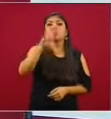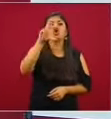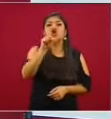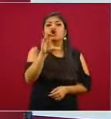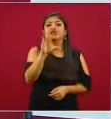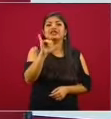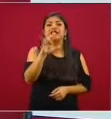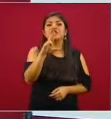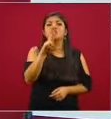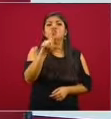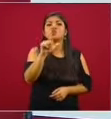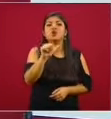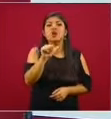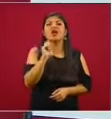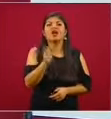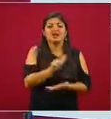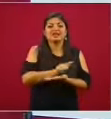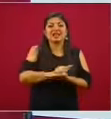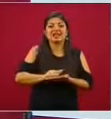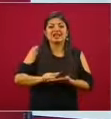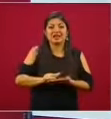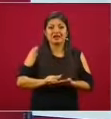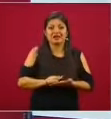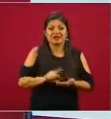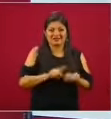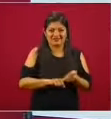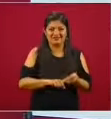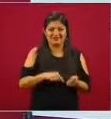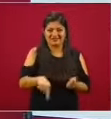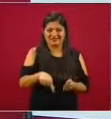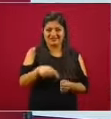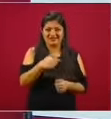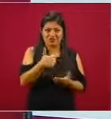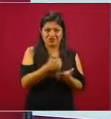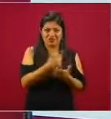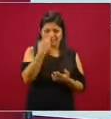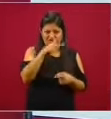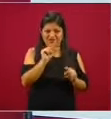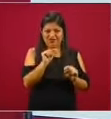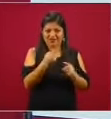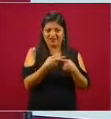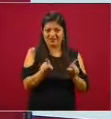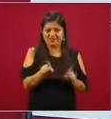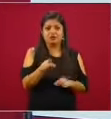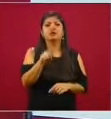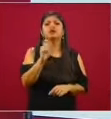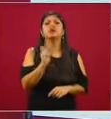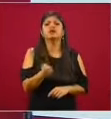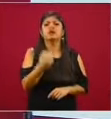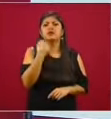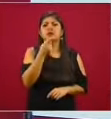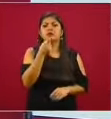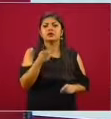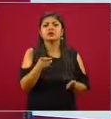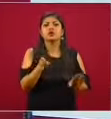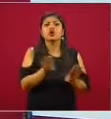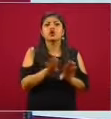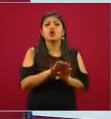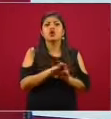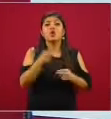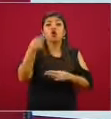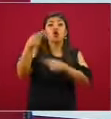Circula sanitario, que es análogo al que tiene la Ciudad de México, en donde no se puede circular, pero no por temas